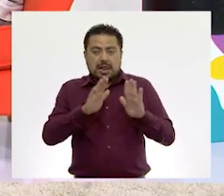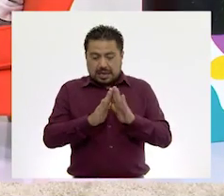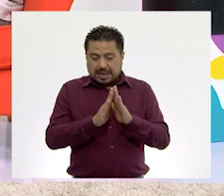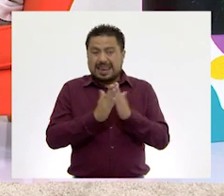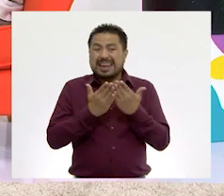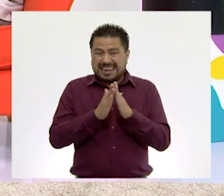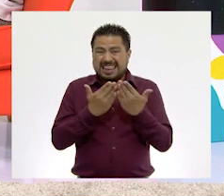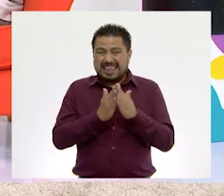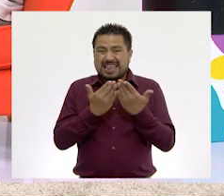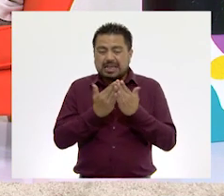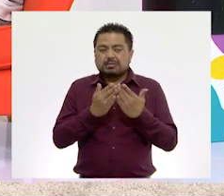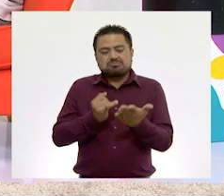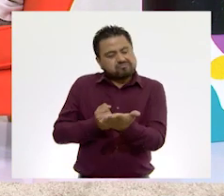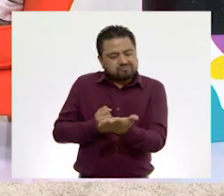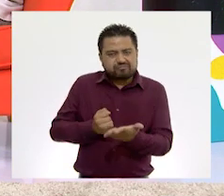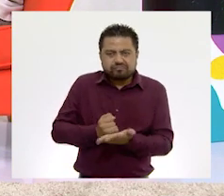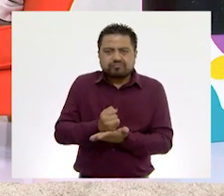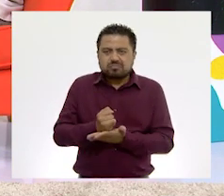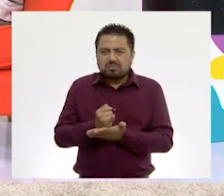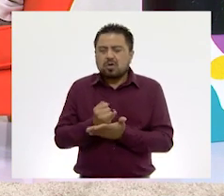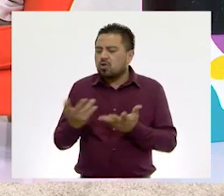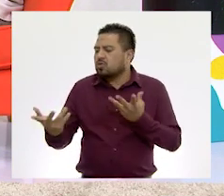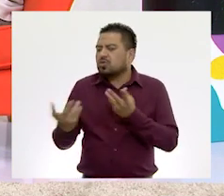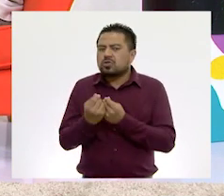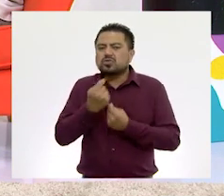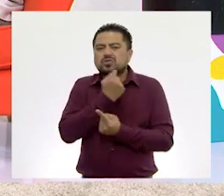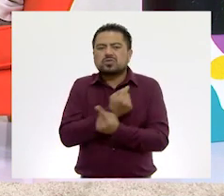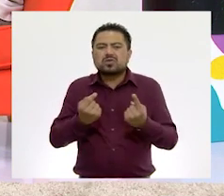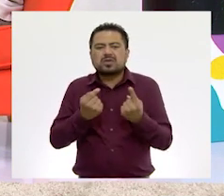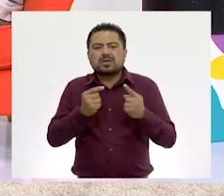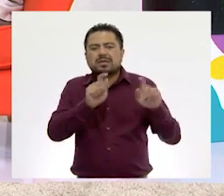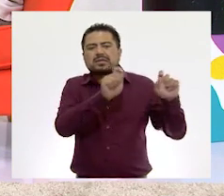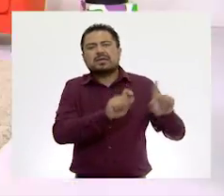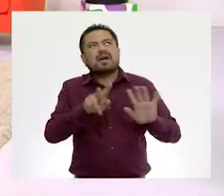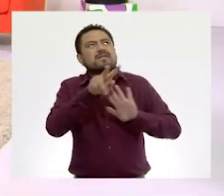libro decidimos ver con los niños el documental de Malala